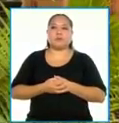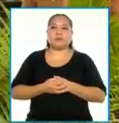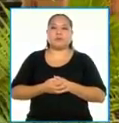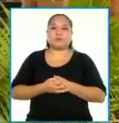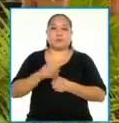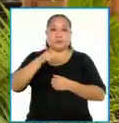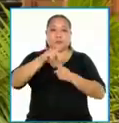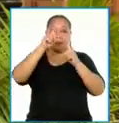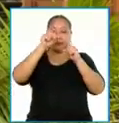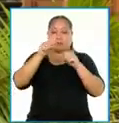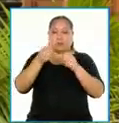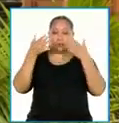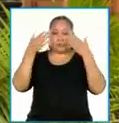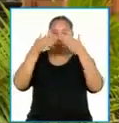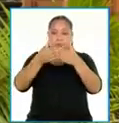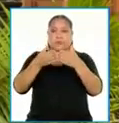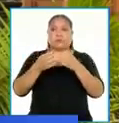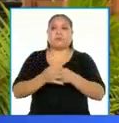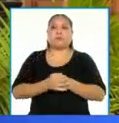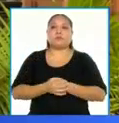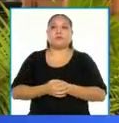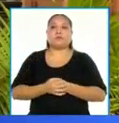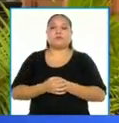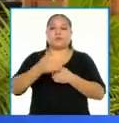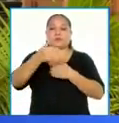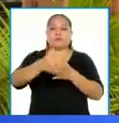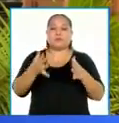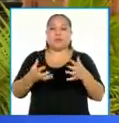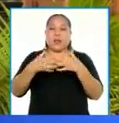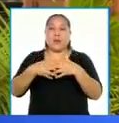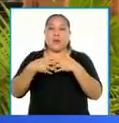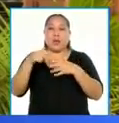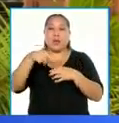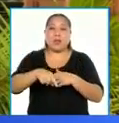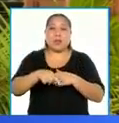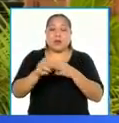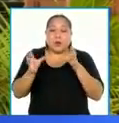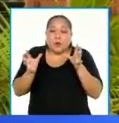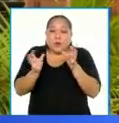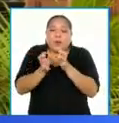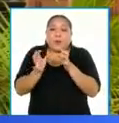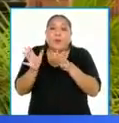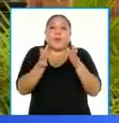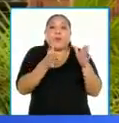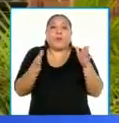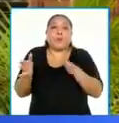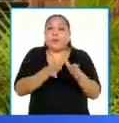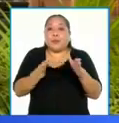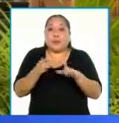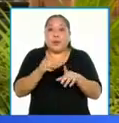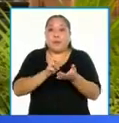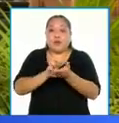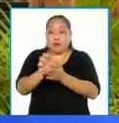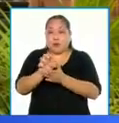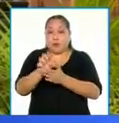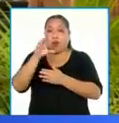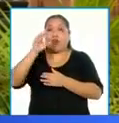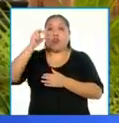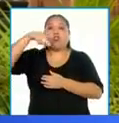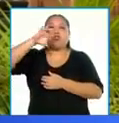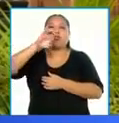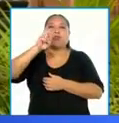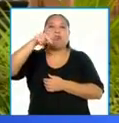Sobre la pregunta referida a los concentradores de oxígeno, que efectivamente el